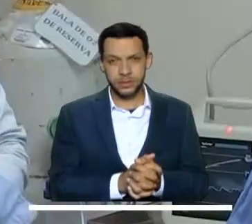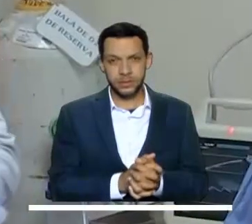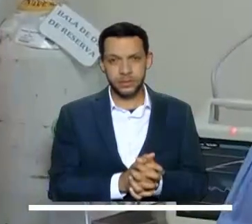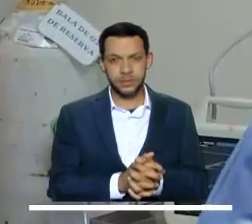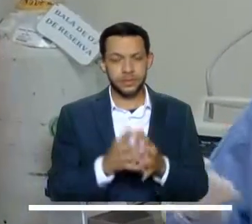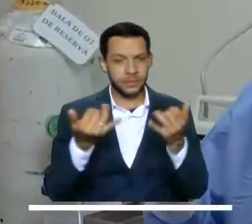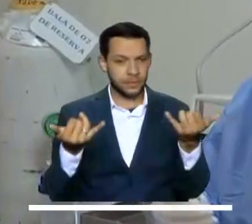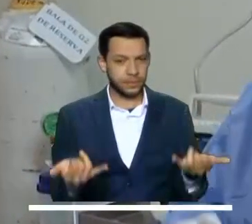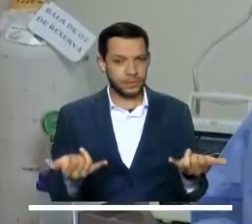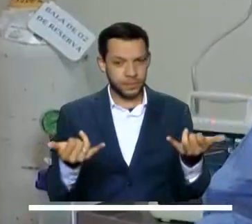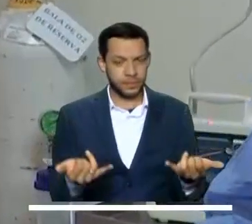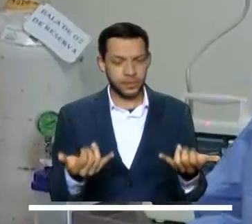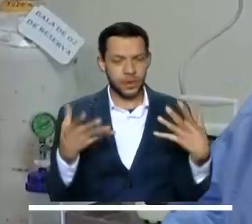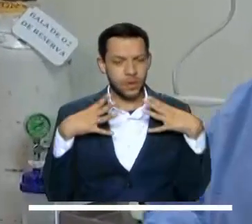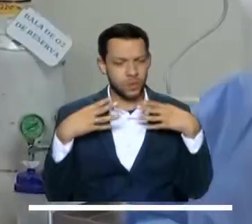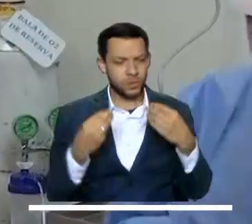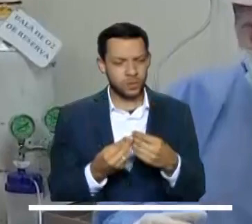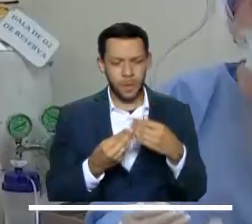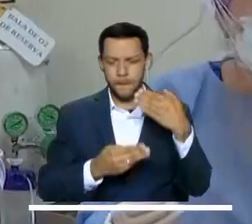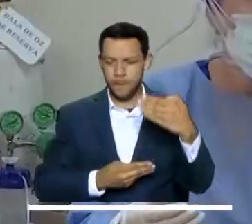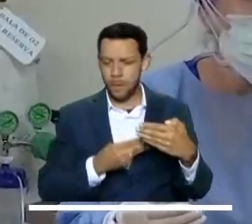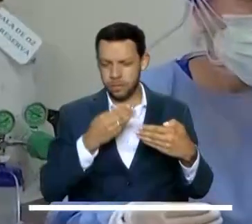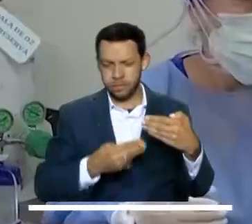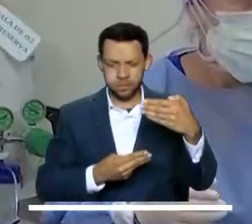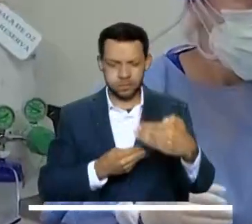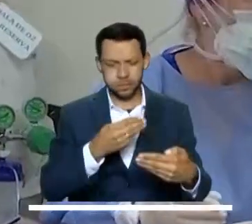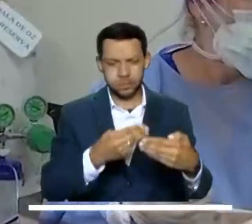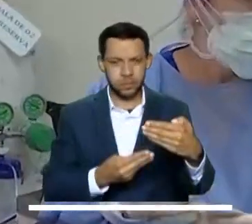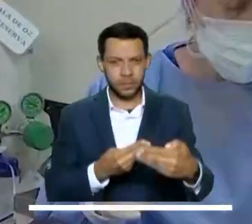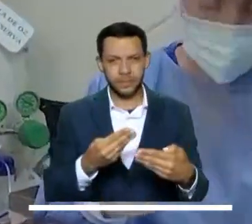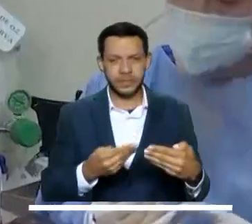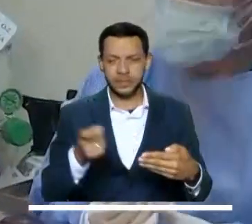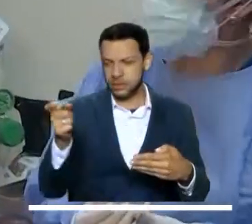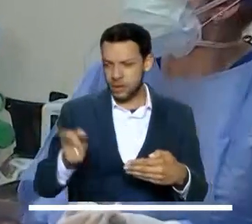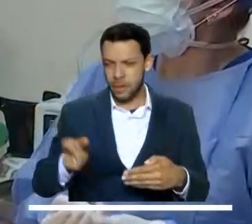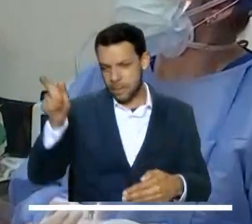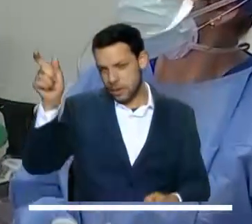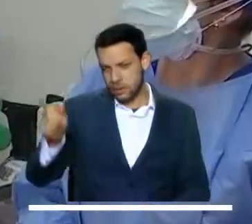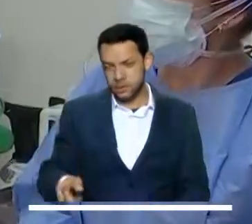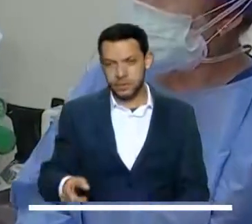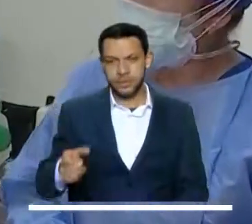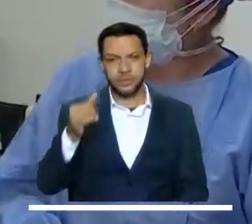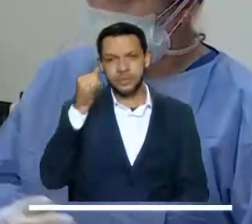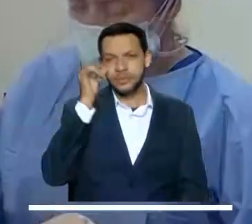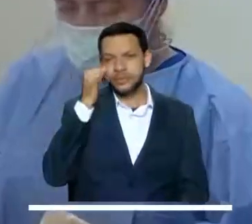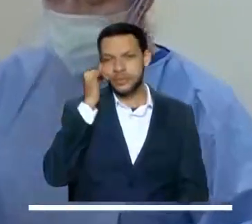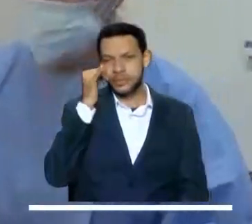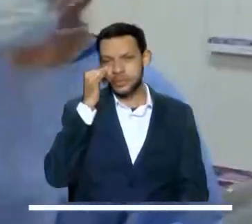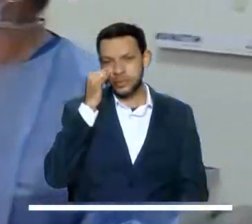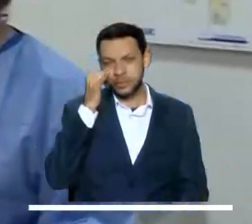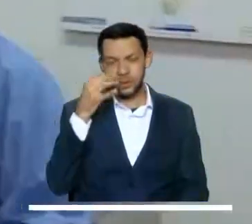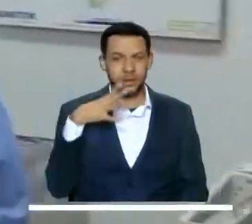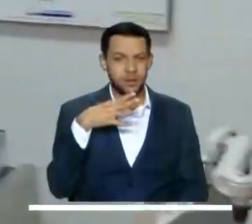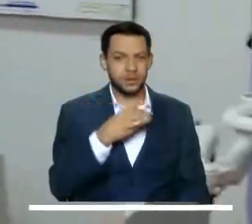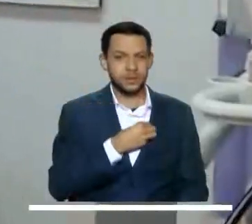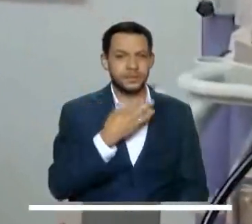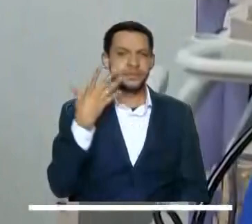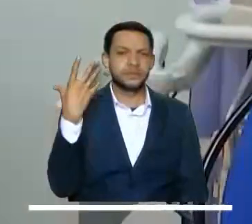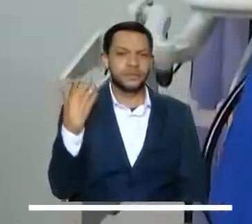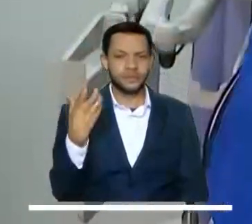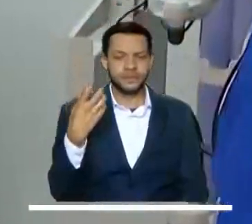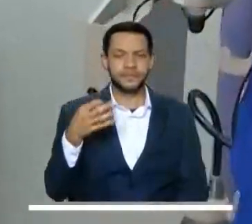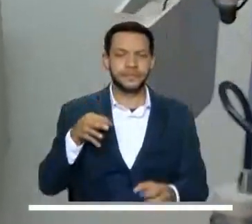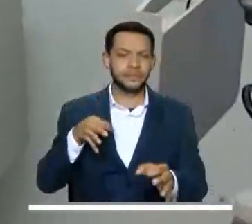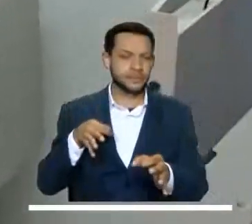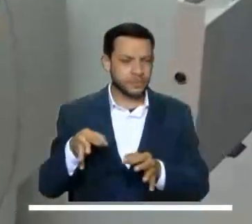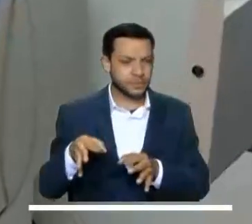Ahora estamos en la sala de procedimientos para llevar a cabo una endoscopia y yo quiero que ustedes entiendan paso a paso todo lo que hay que